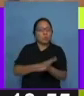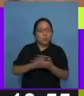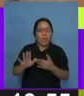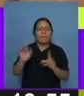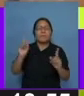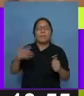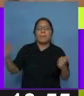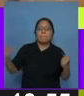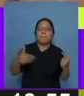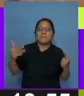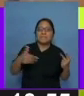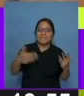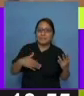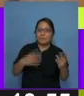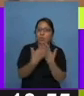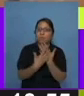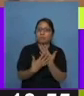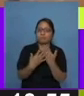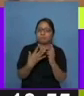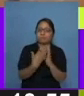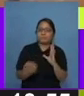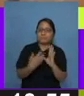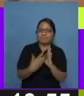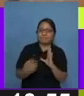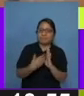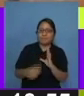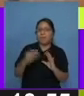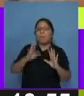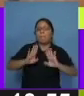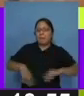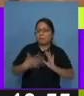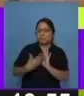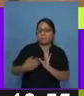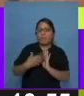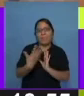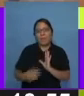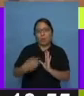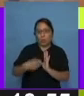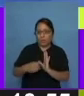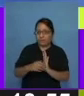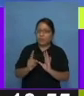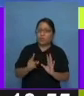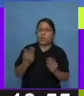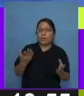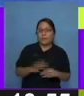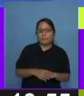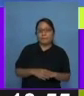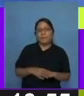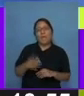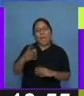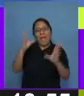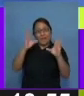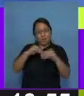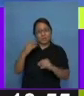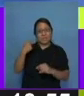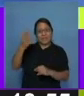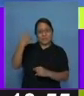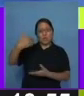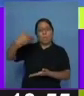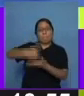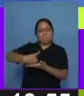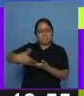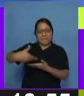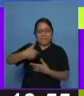presentismo, al pago, ¿qué va a pasar con los días de paro? Mire, anoche, por un pedido de ellos y también